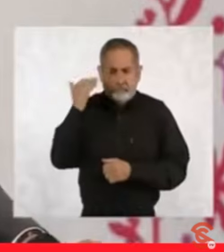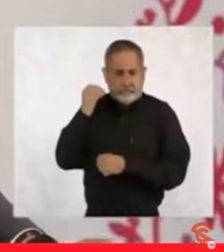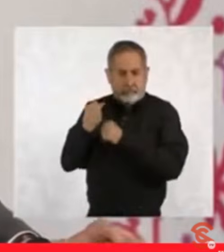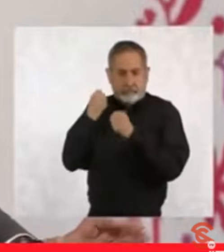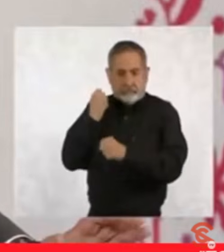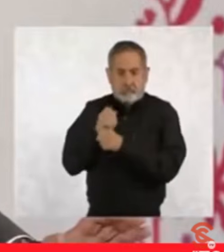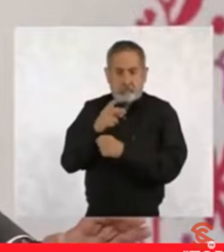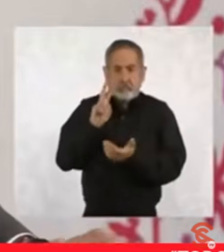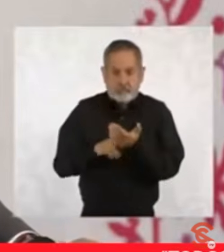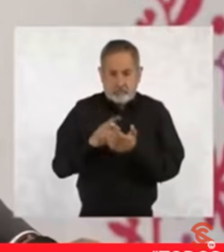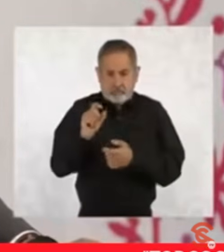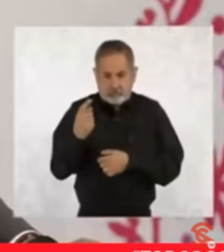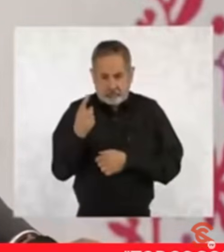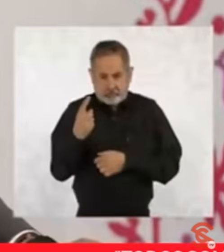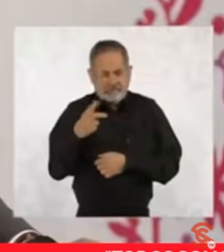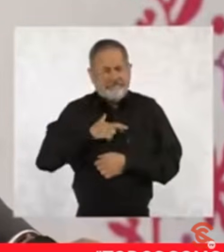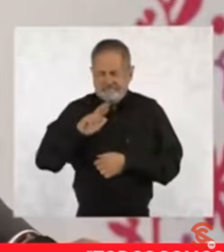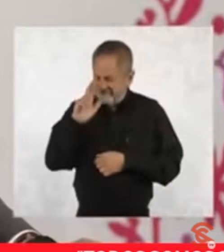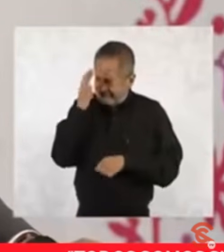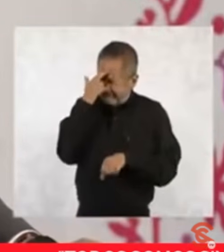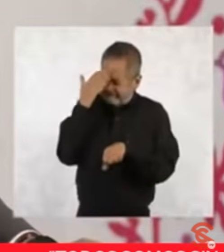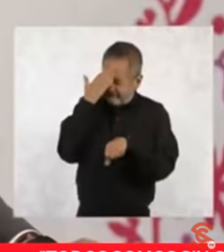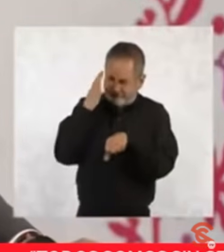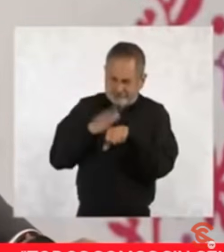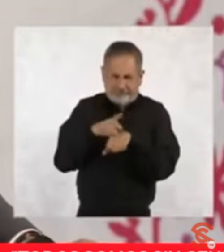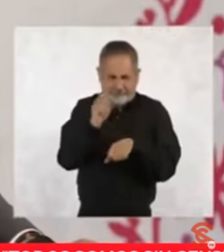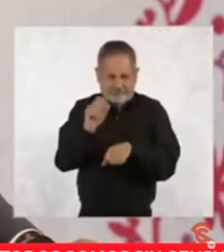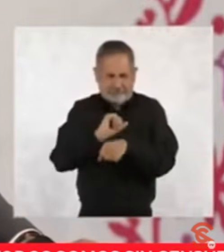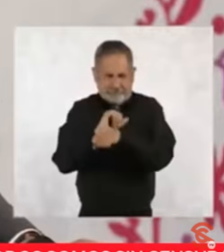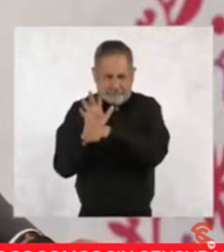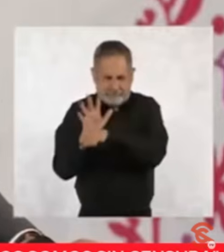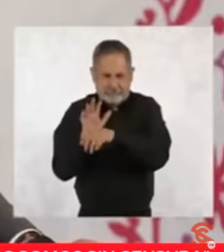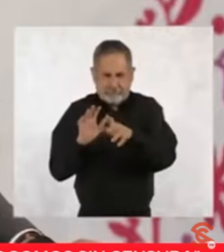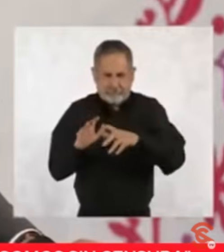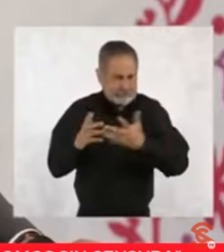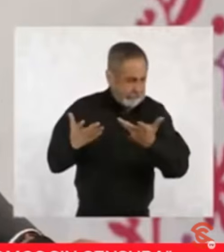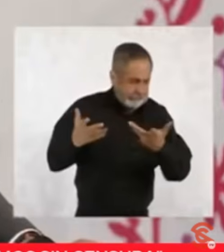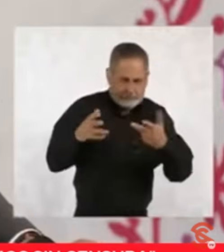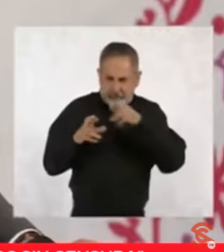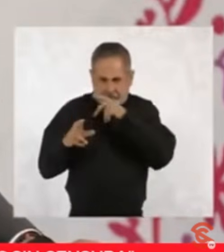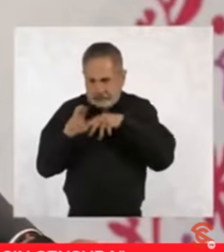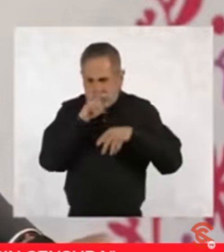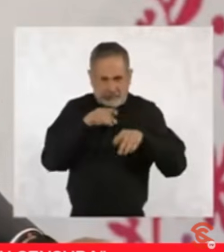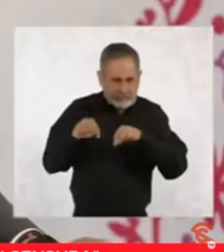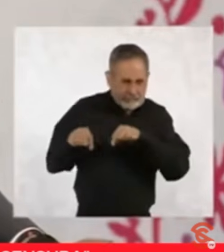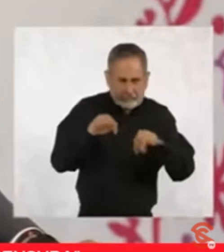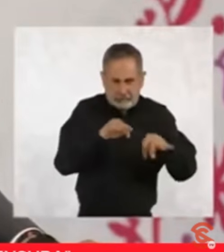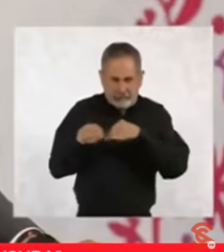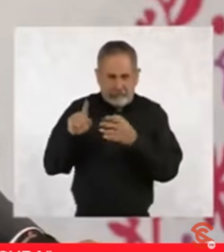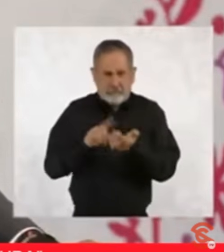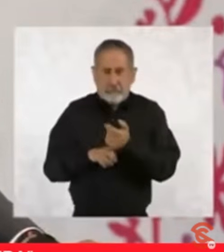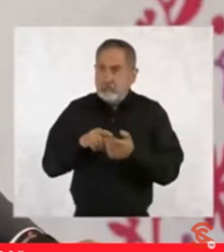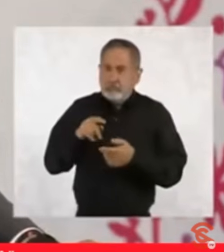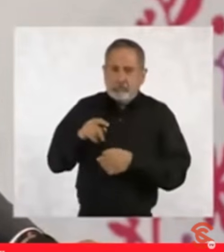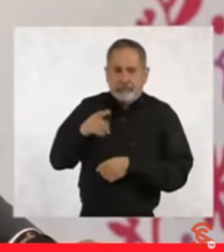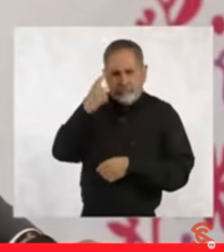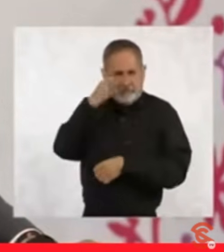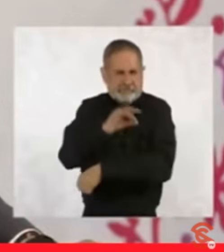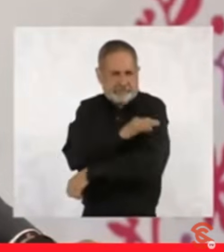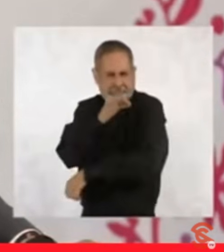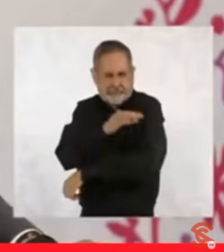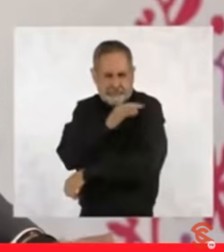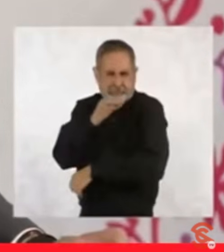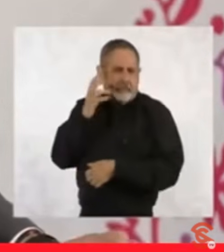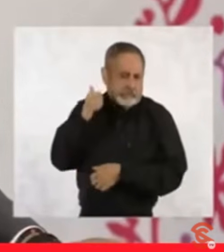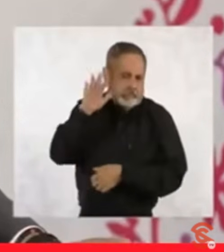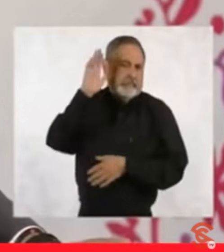2021, recuerdo el momento porque estábamos en lo de la pandemia, yo estaba muy atareado con el tema de traer a México las vacunas. Esa era